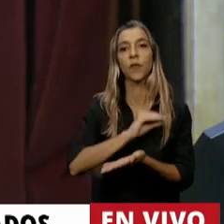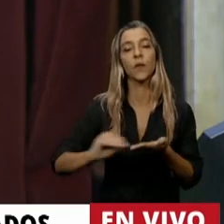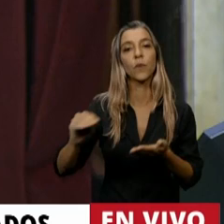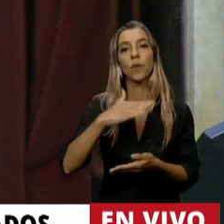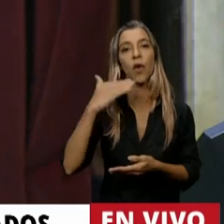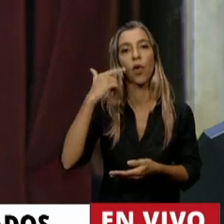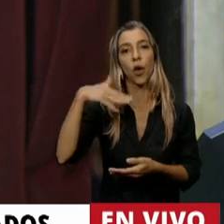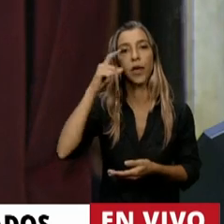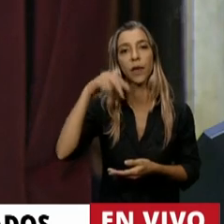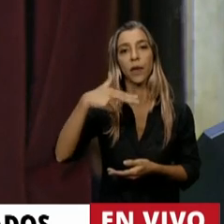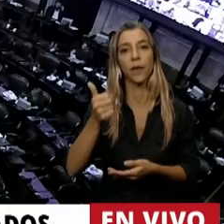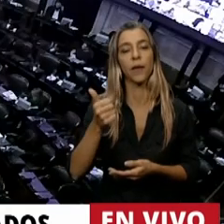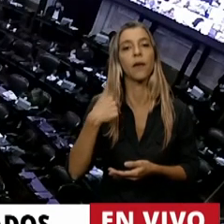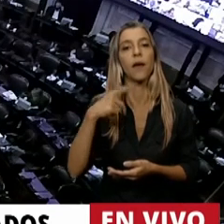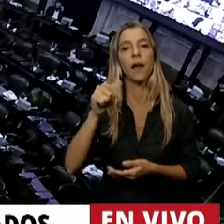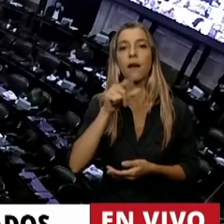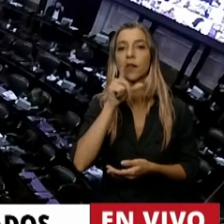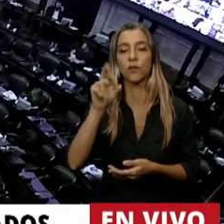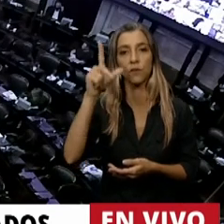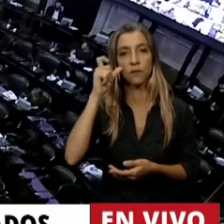Diputada Jimena Latorre.